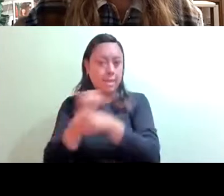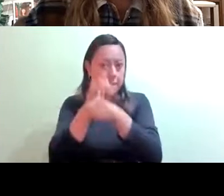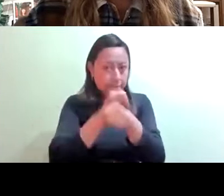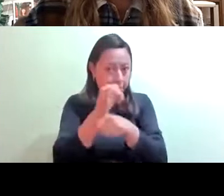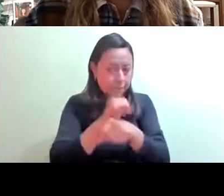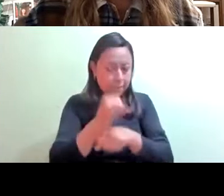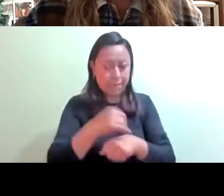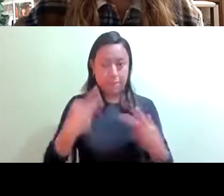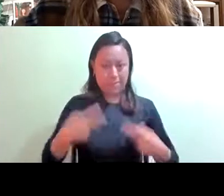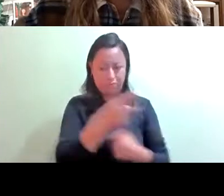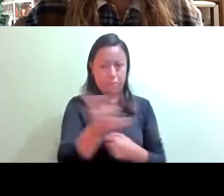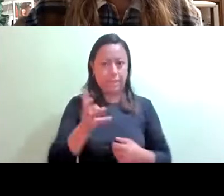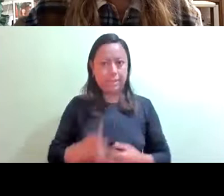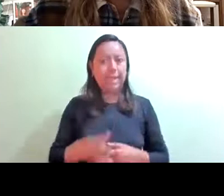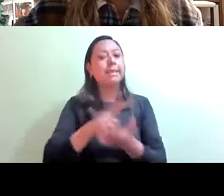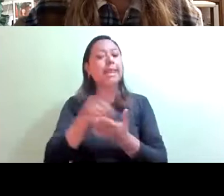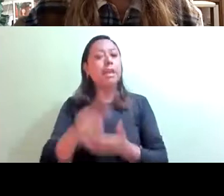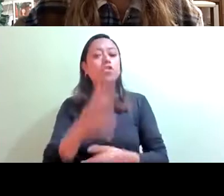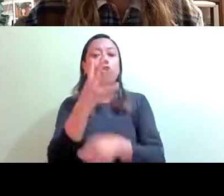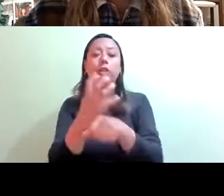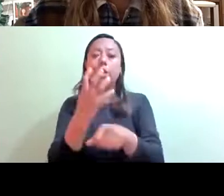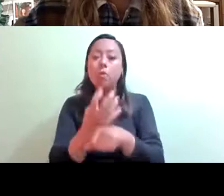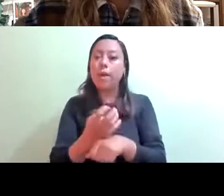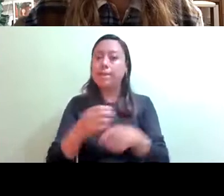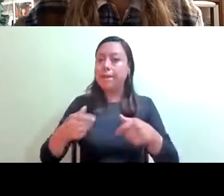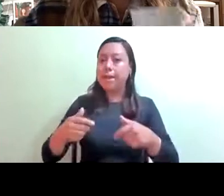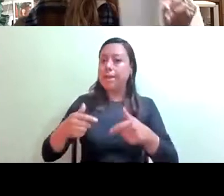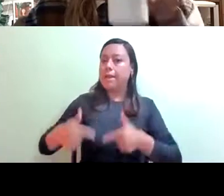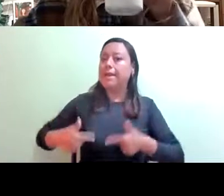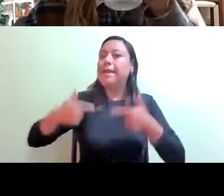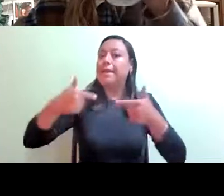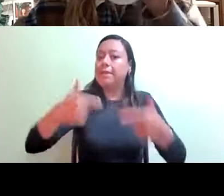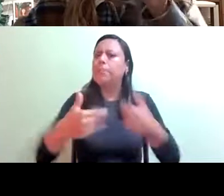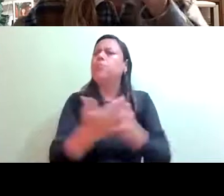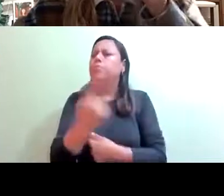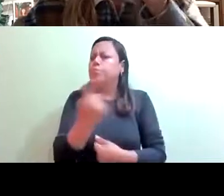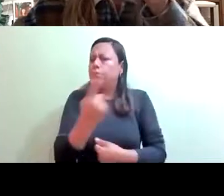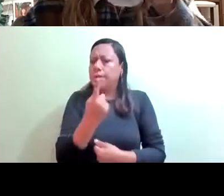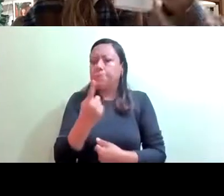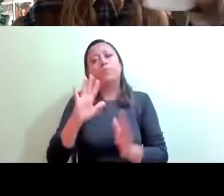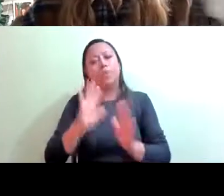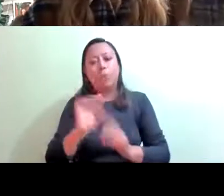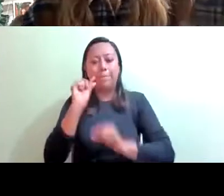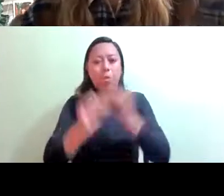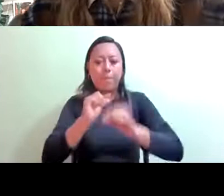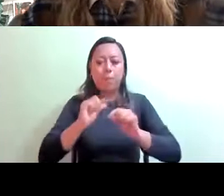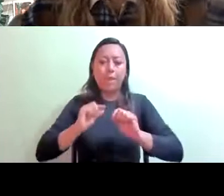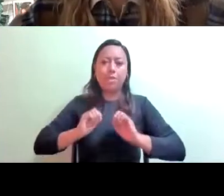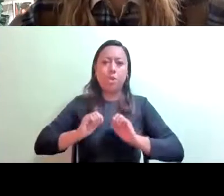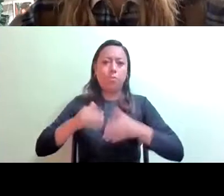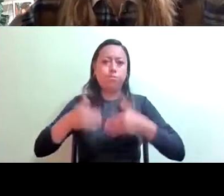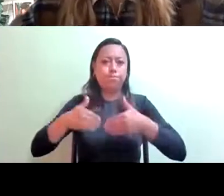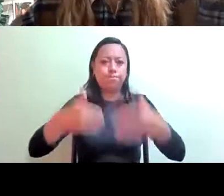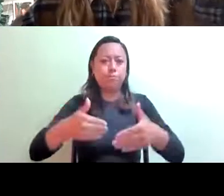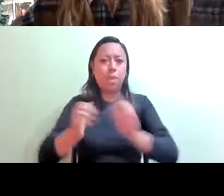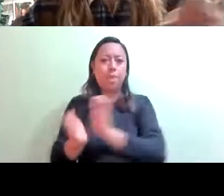derecho de 4ª generación, precisamente porque vienen evolucionando y luego